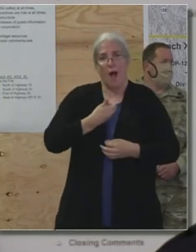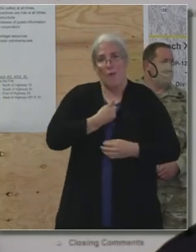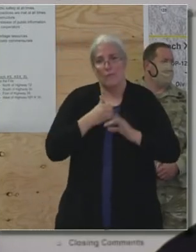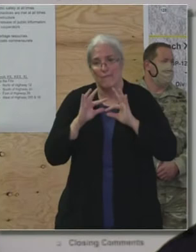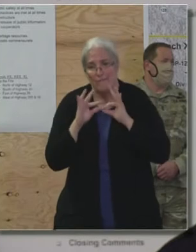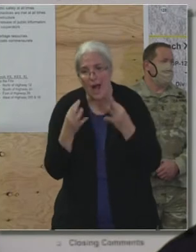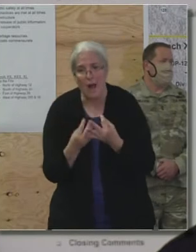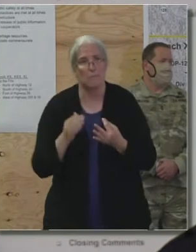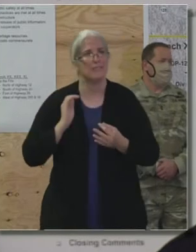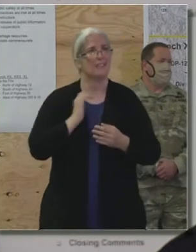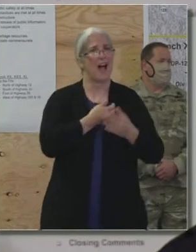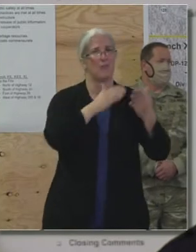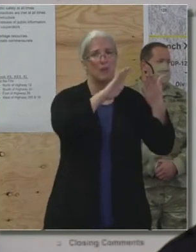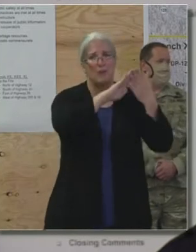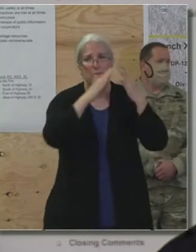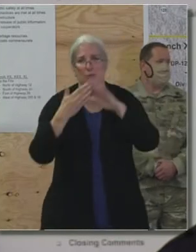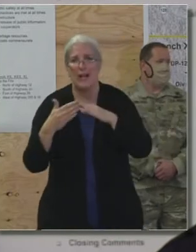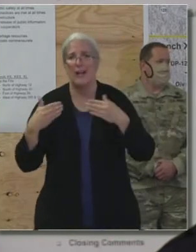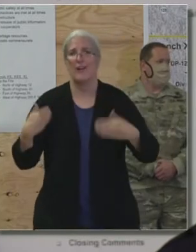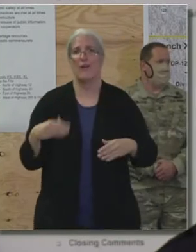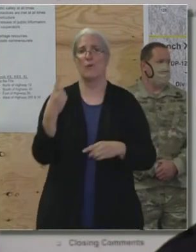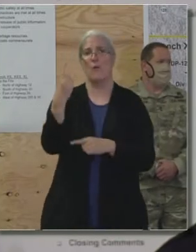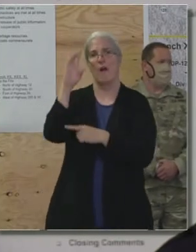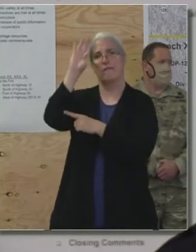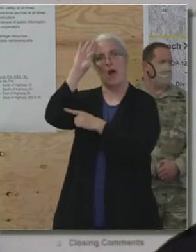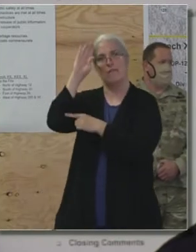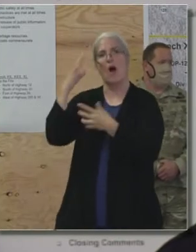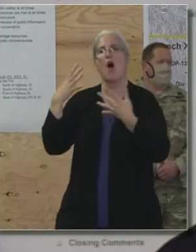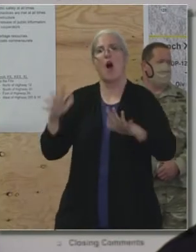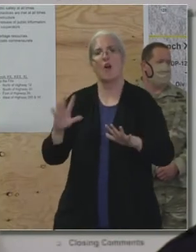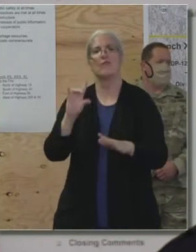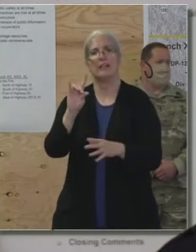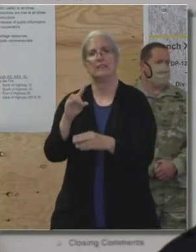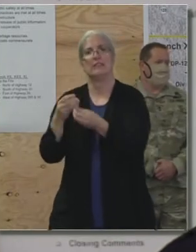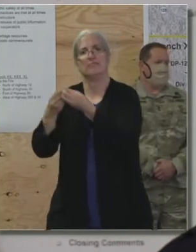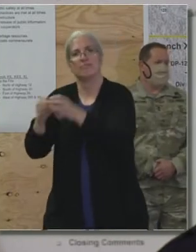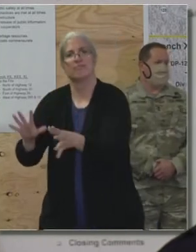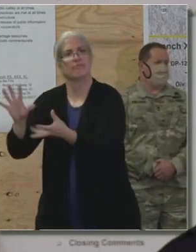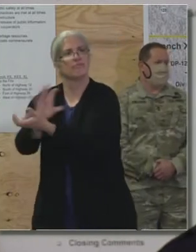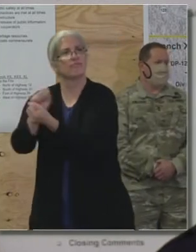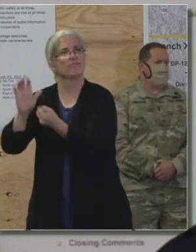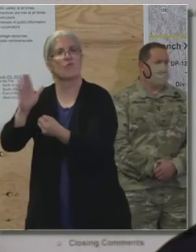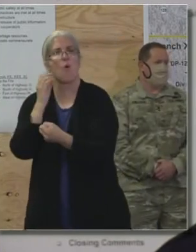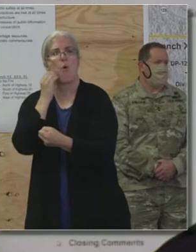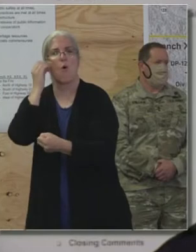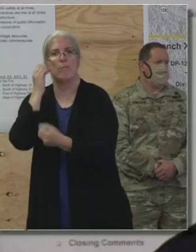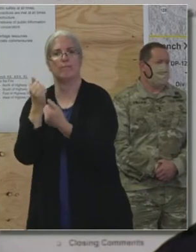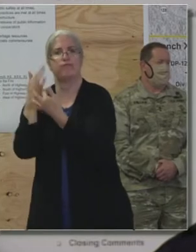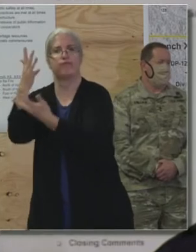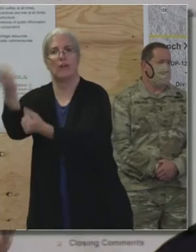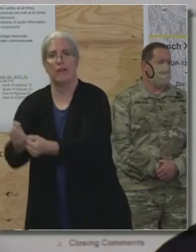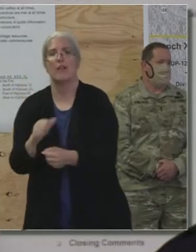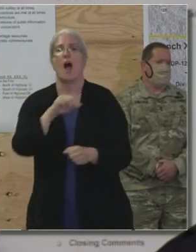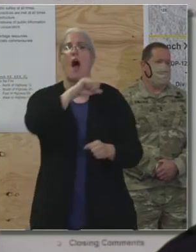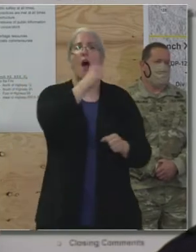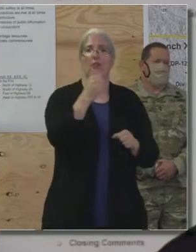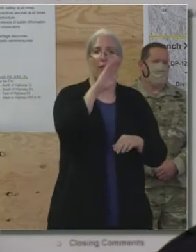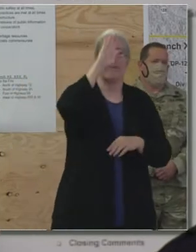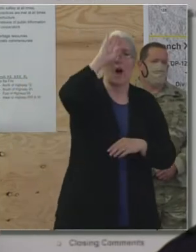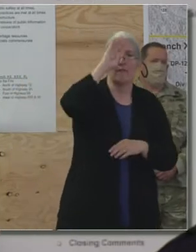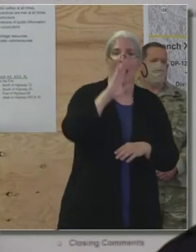hogares salgamos de un bombero que perdió su hogar sabemos de otros que han perdido su segunda casa